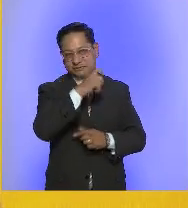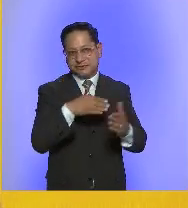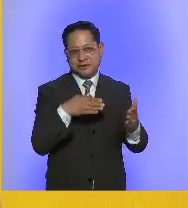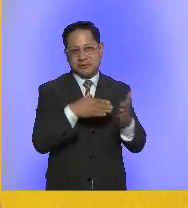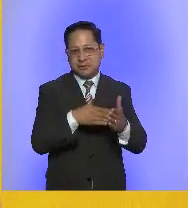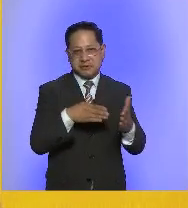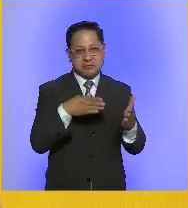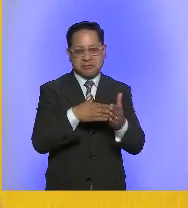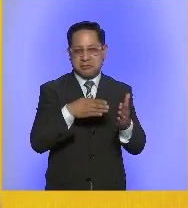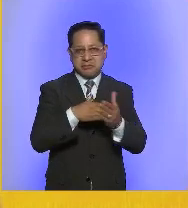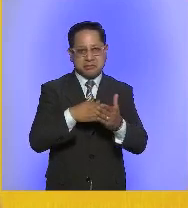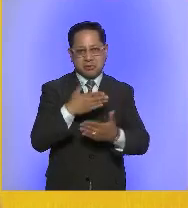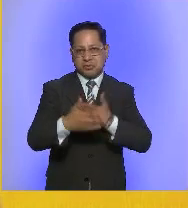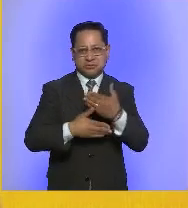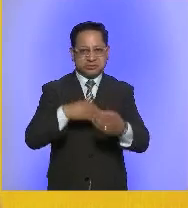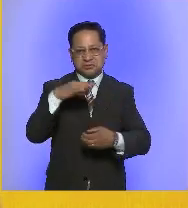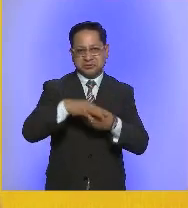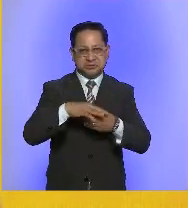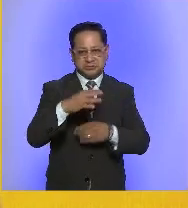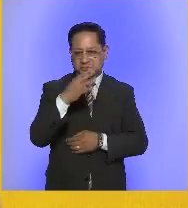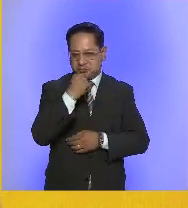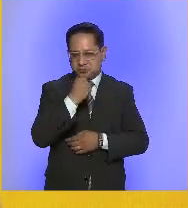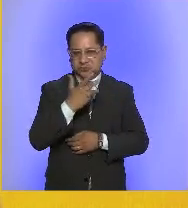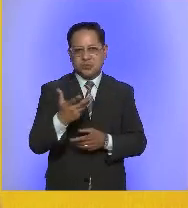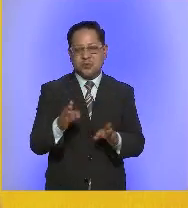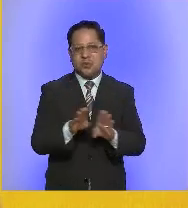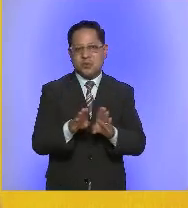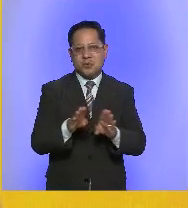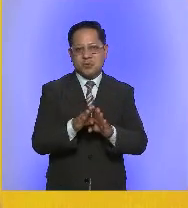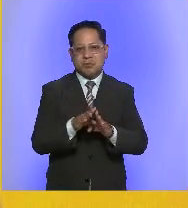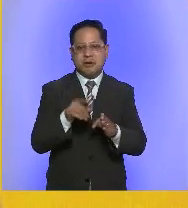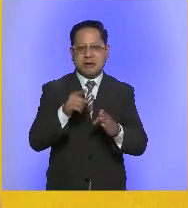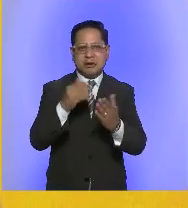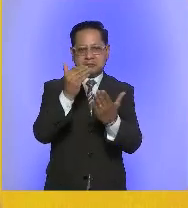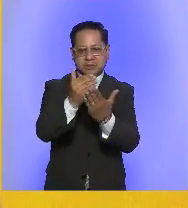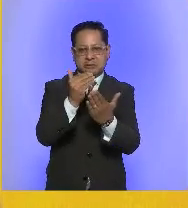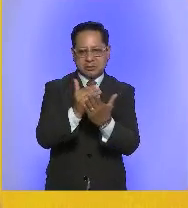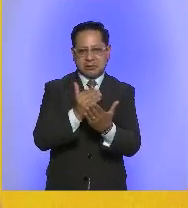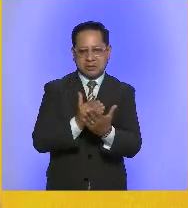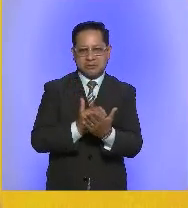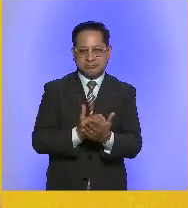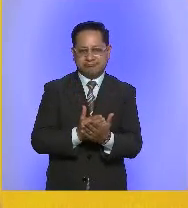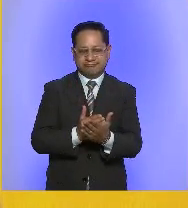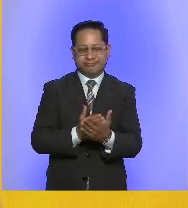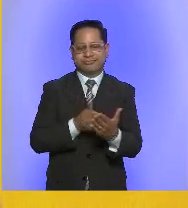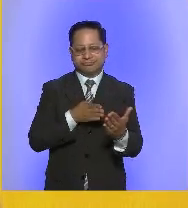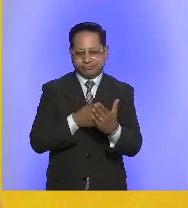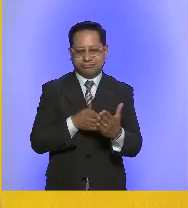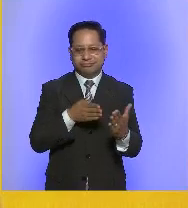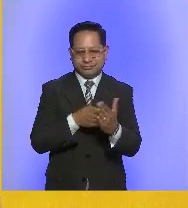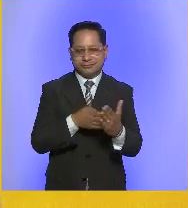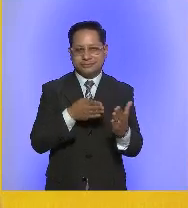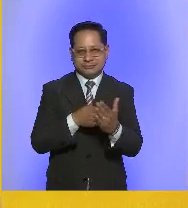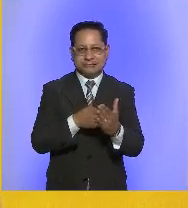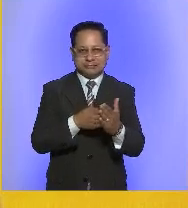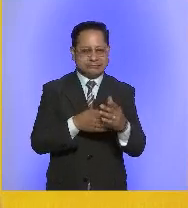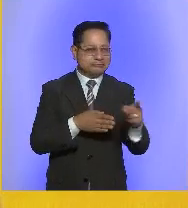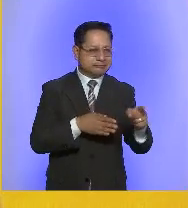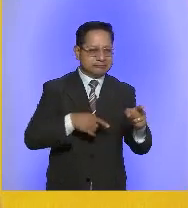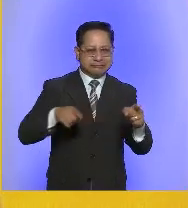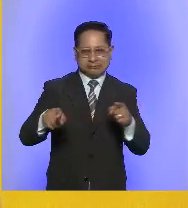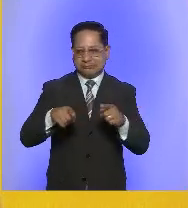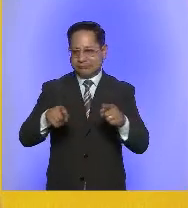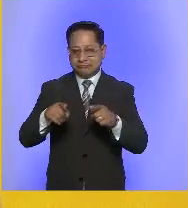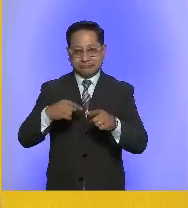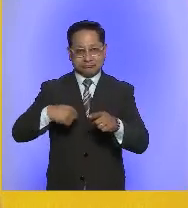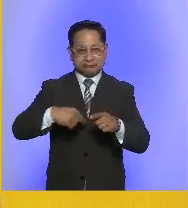adicionalmente existen términos establecidos para su aplicación. Frente a ello, independientemente de una asignatura